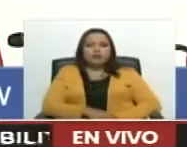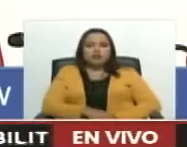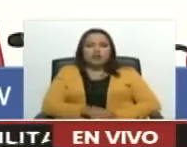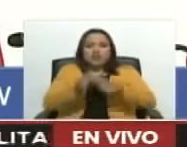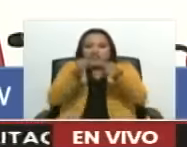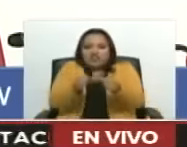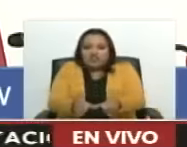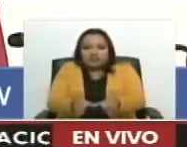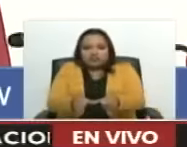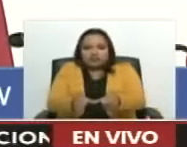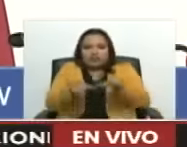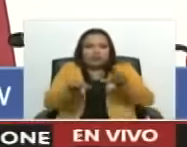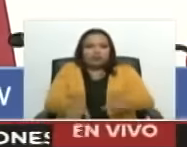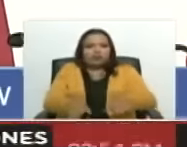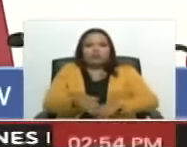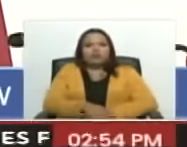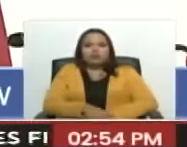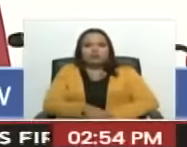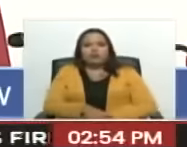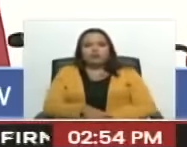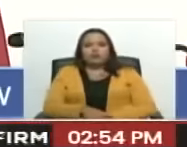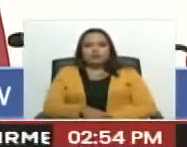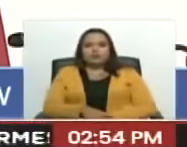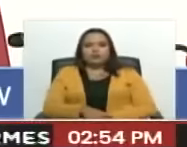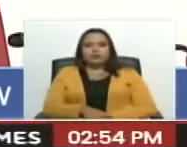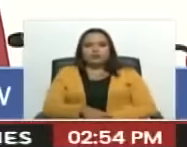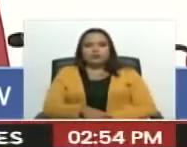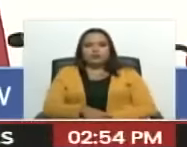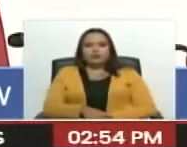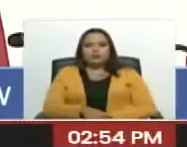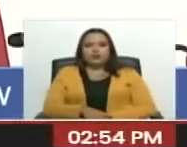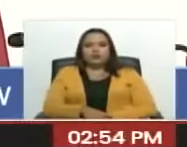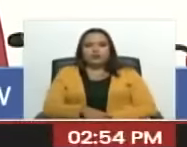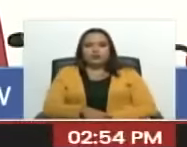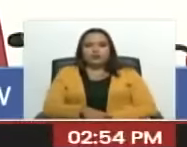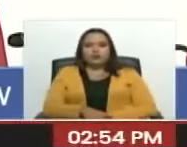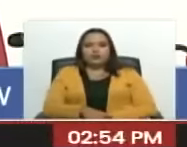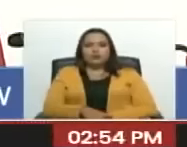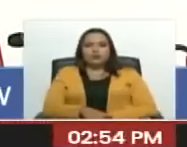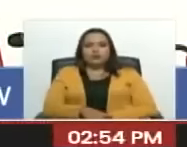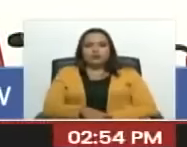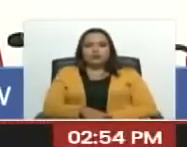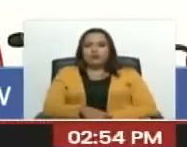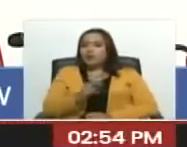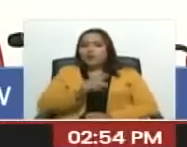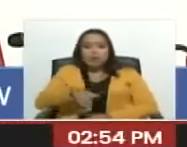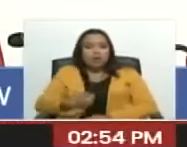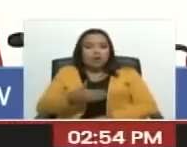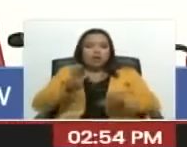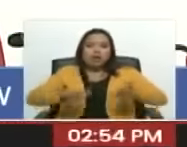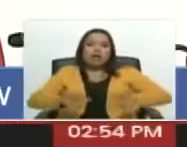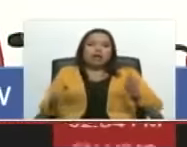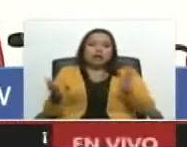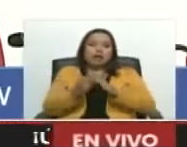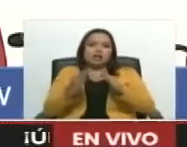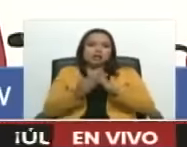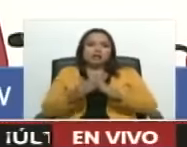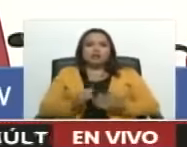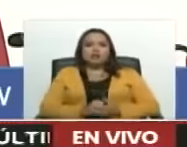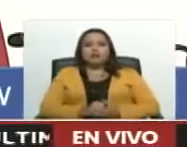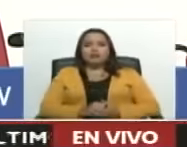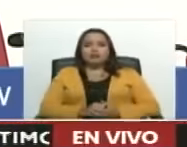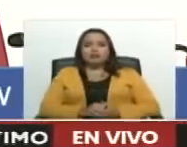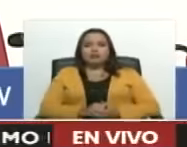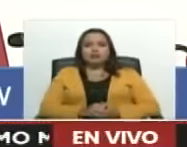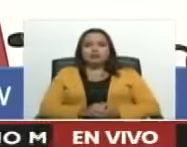estacionado, no vale negarse, no vale quedarse en la casa, no vale oponerse, por